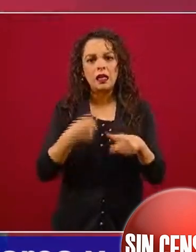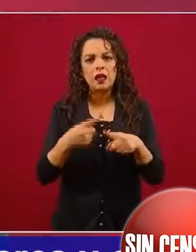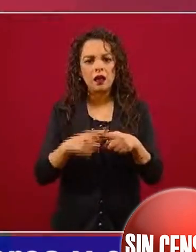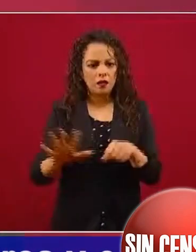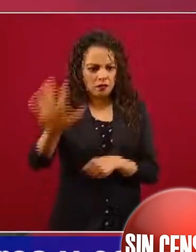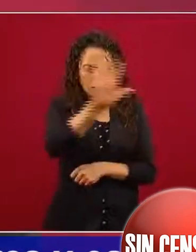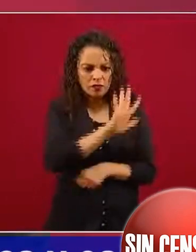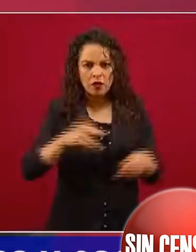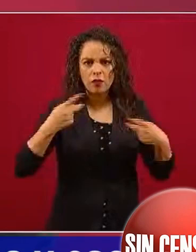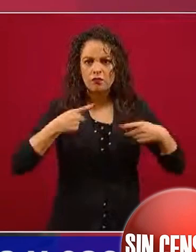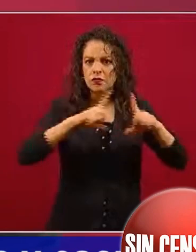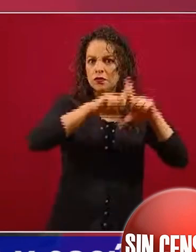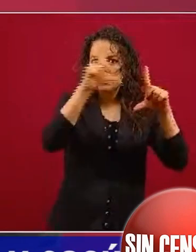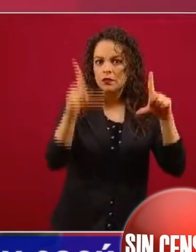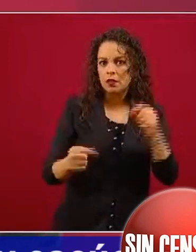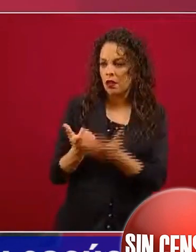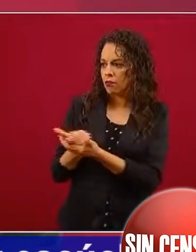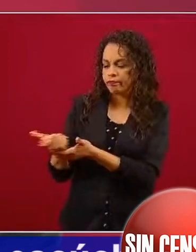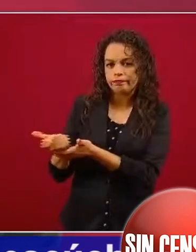O sea, porque es el colmo,